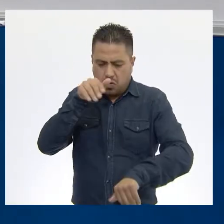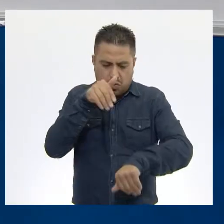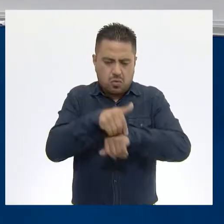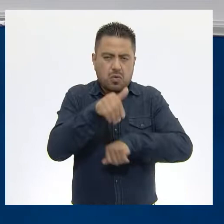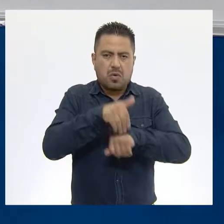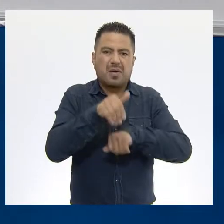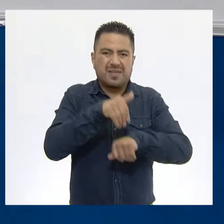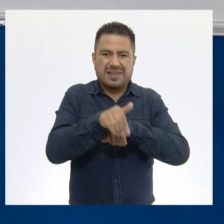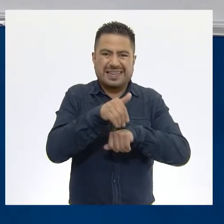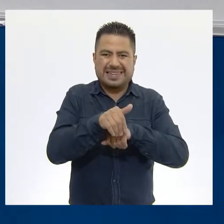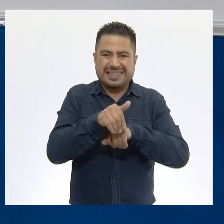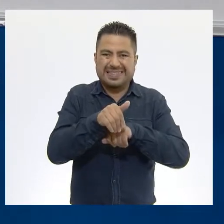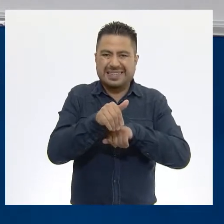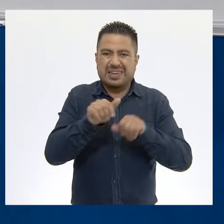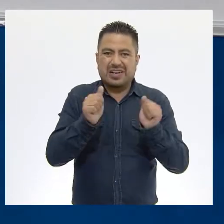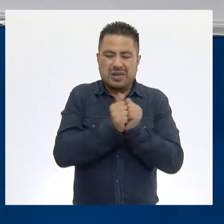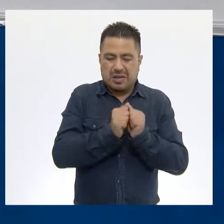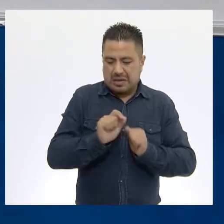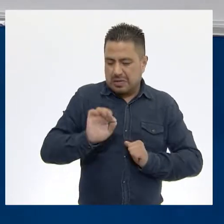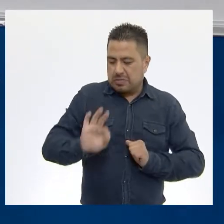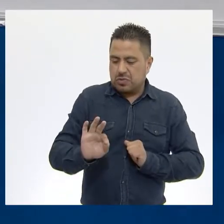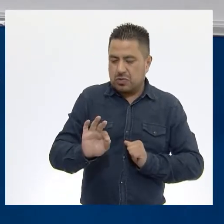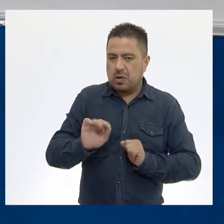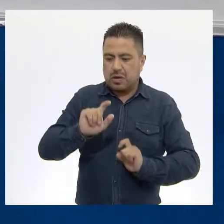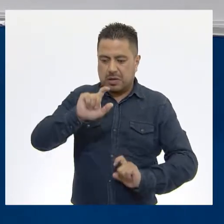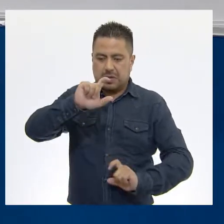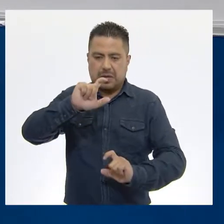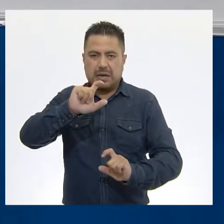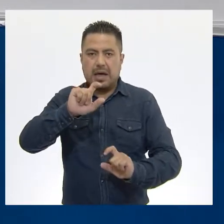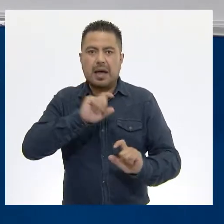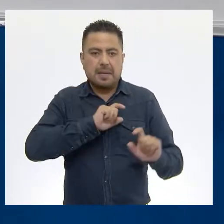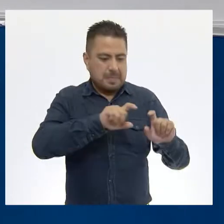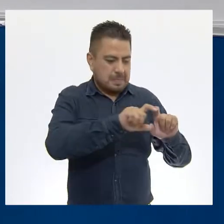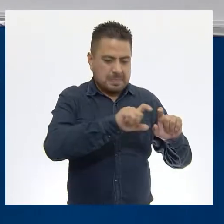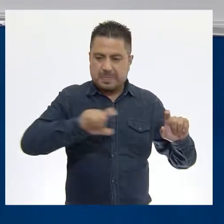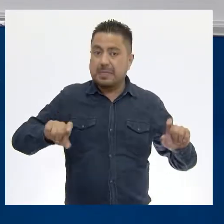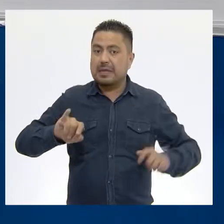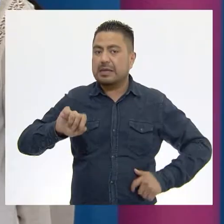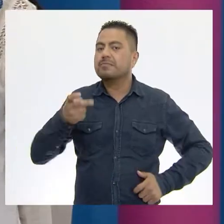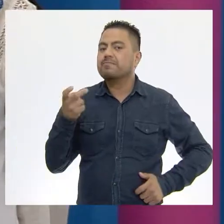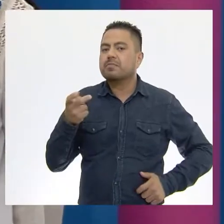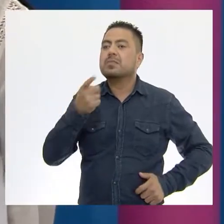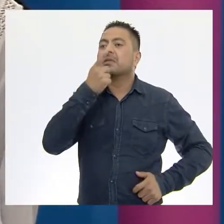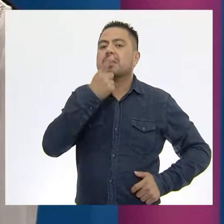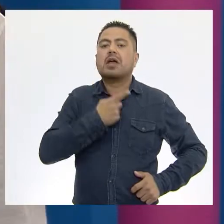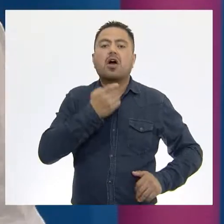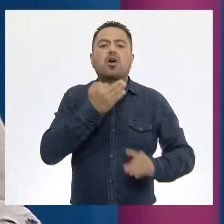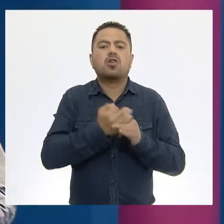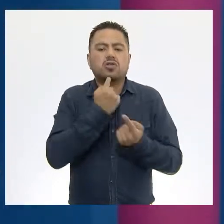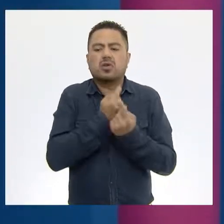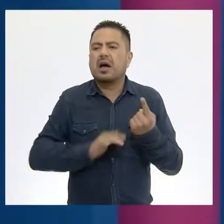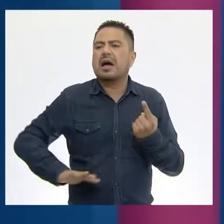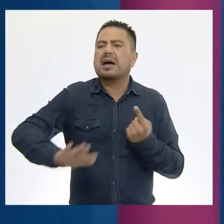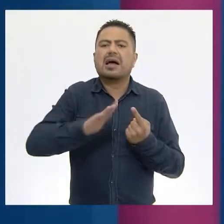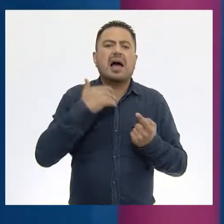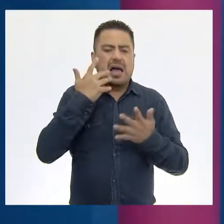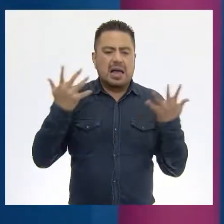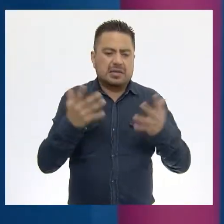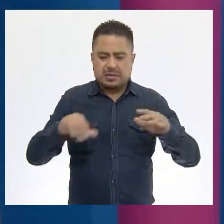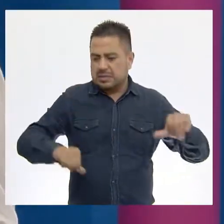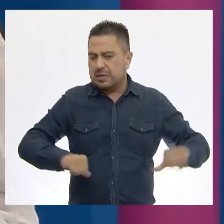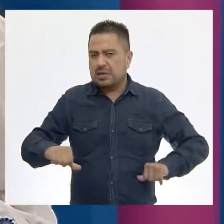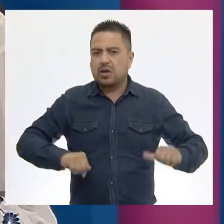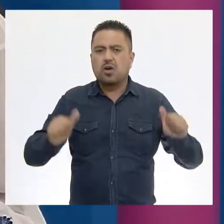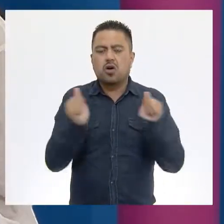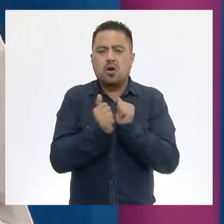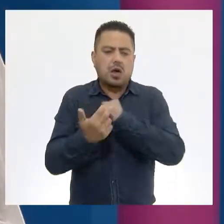números decimales como fraccionarios en nuestra recta. Exacto. Digamos, para los niños que quieran hacer esta actividad